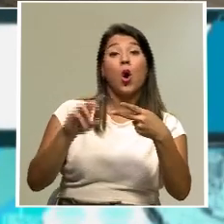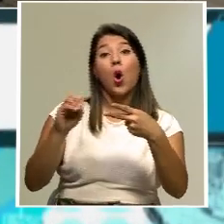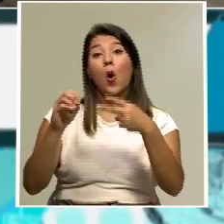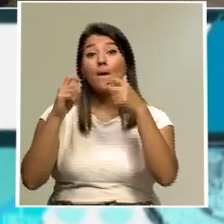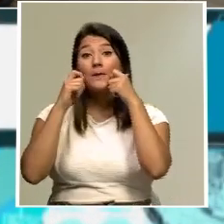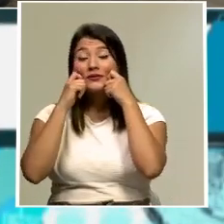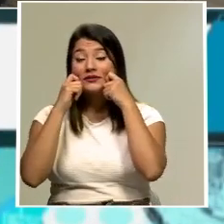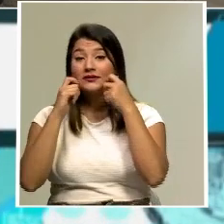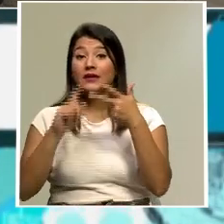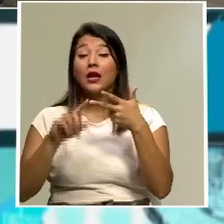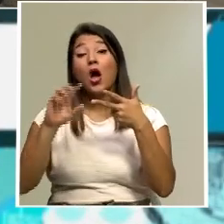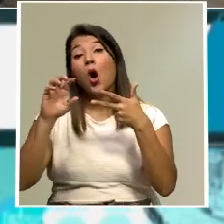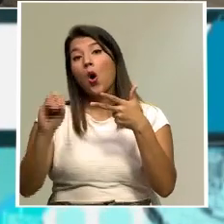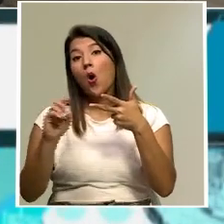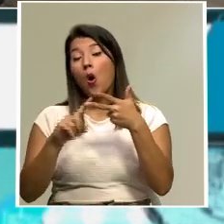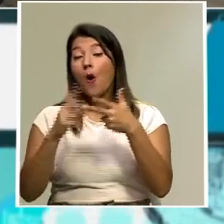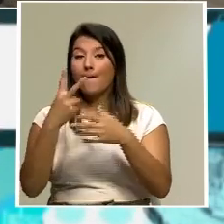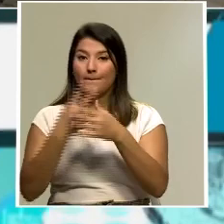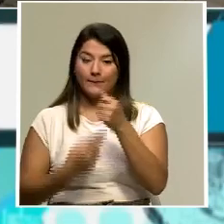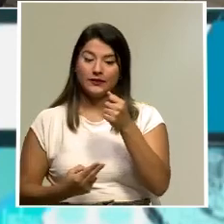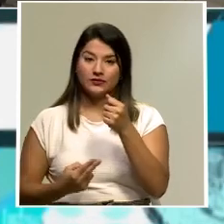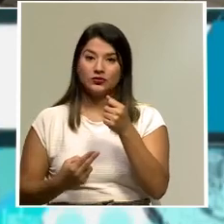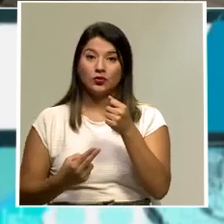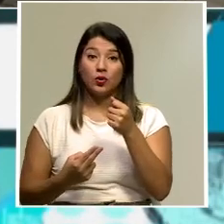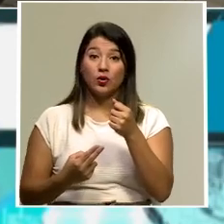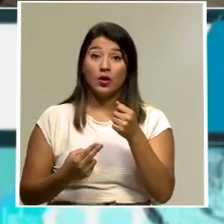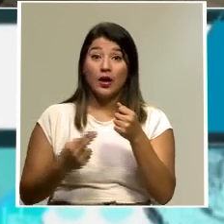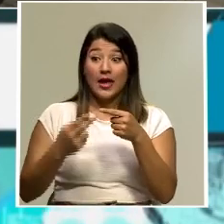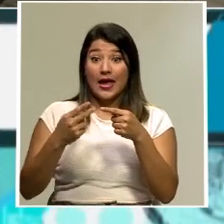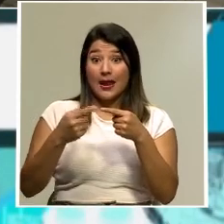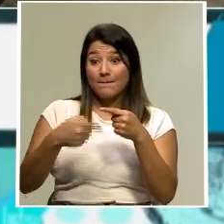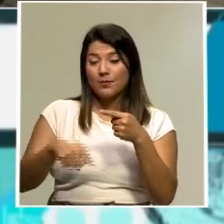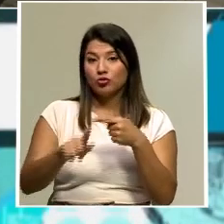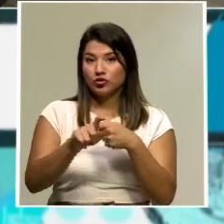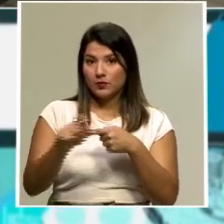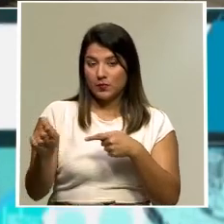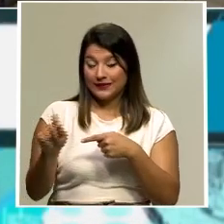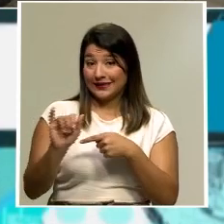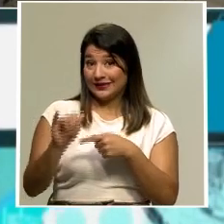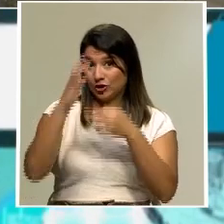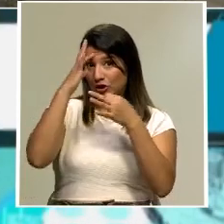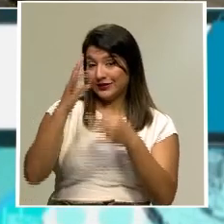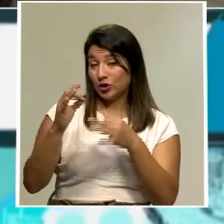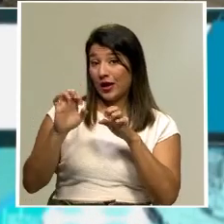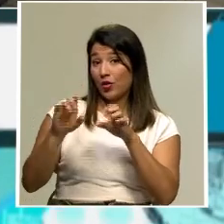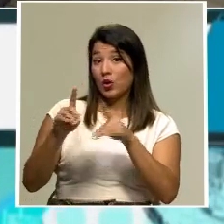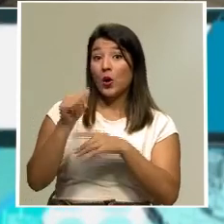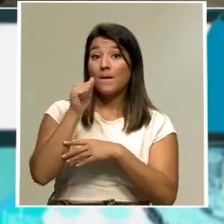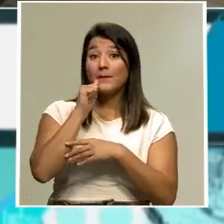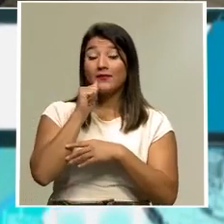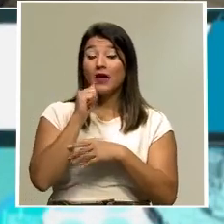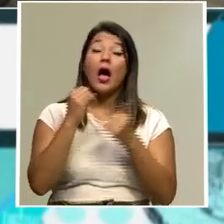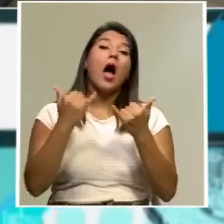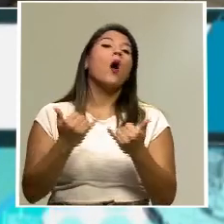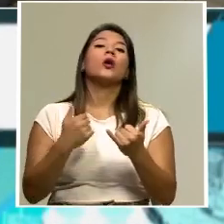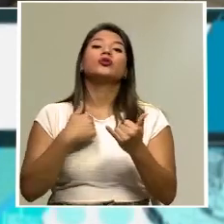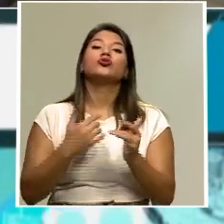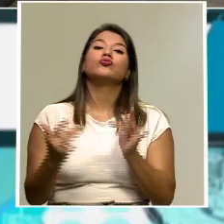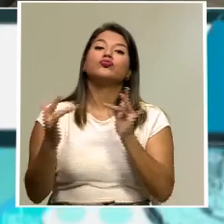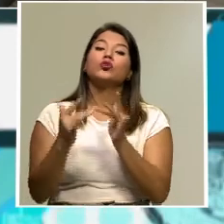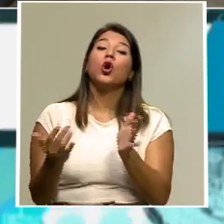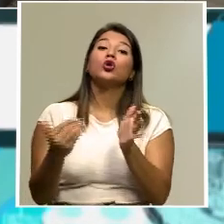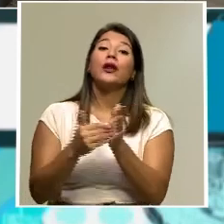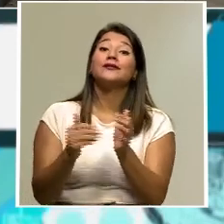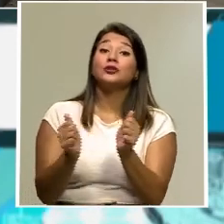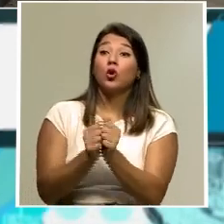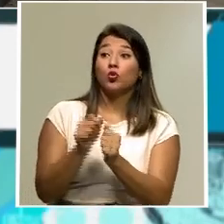presencial o en el sistema mixto, por lo menos este próximo mes así lo han decidido ellos. Con esta información, Ernesto, vamos a regresar con usted que tiene